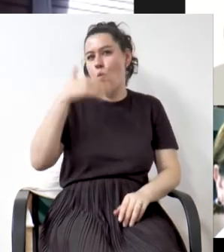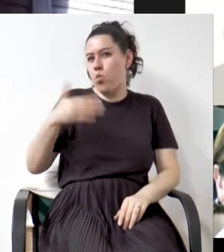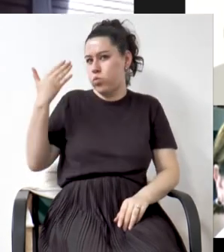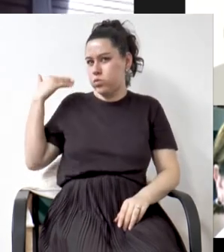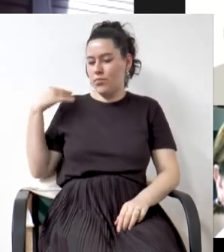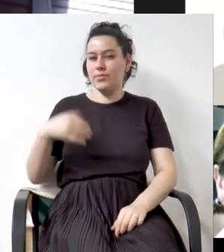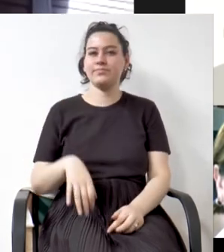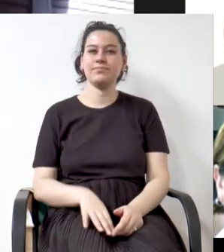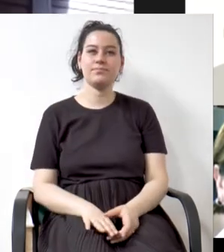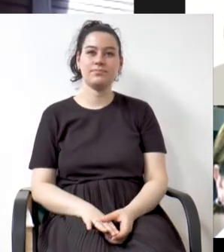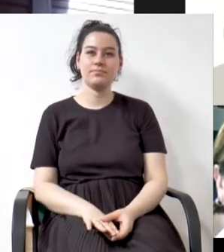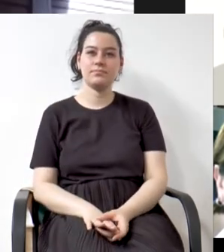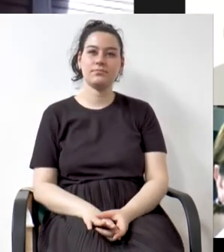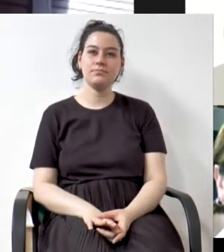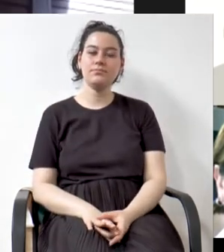de los últimos años.